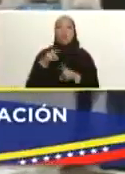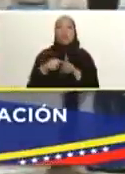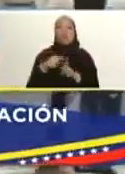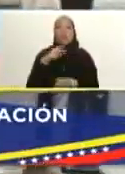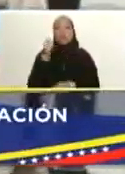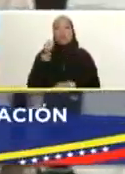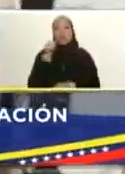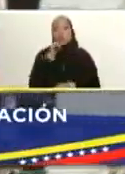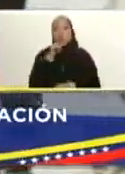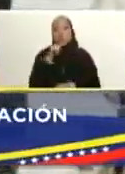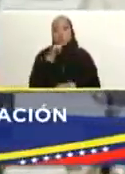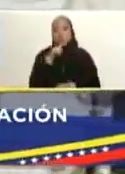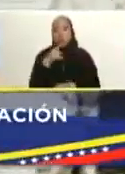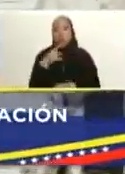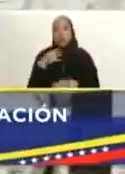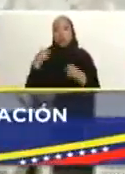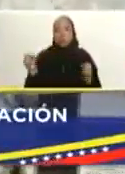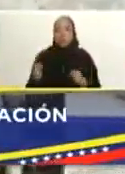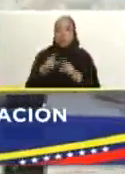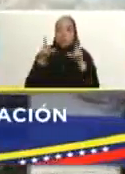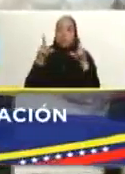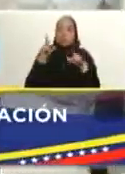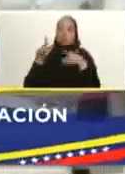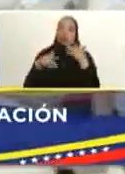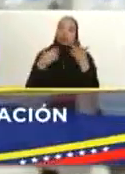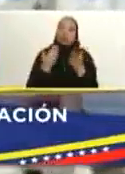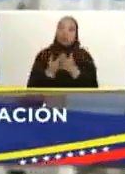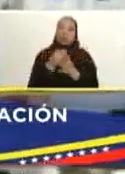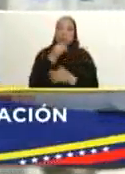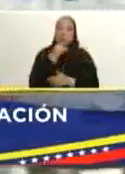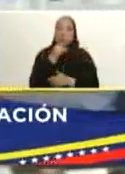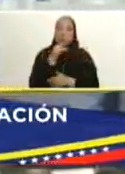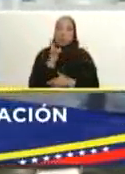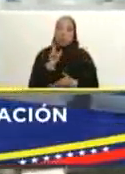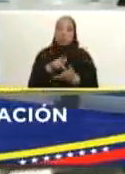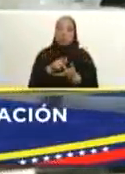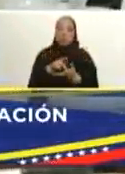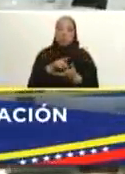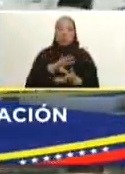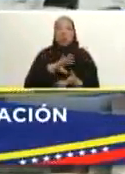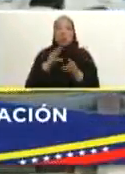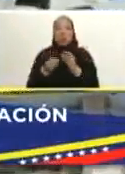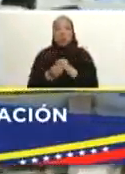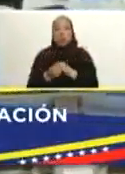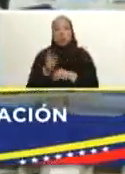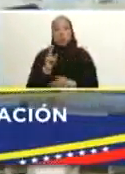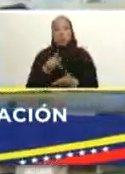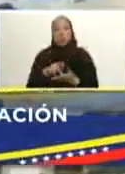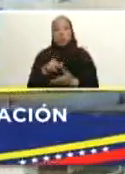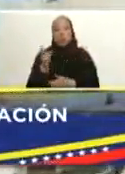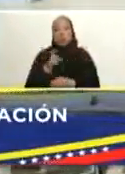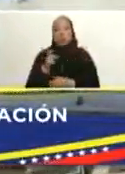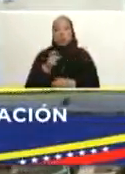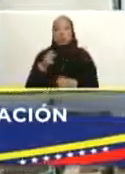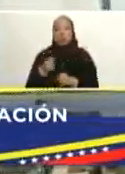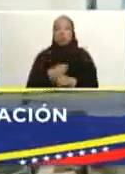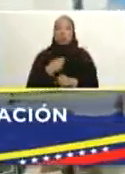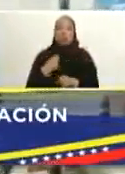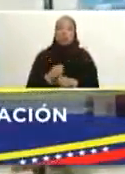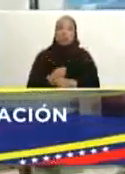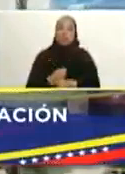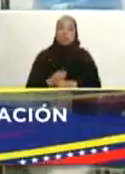buen gobierno, un milagro en esta época de transformaciones que tenemos que seguir con